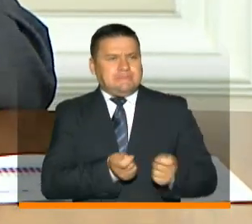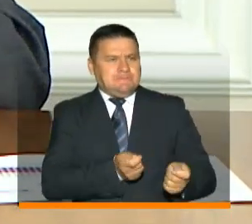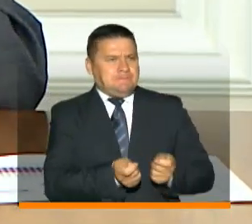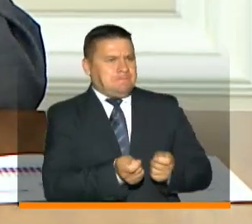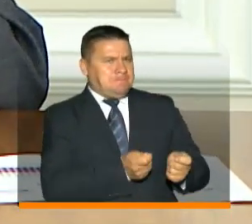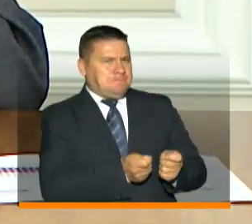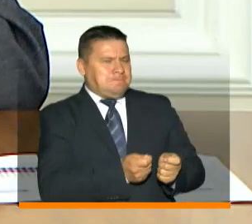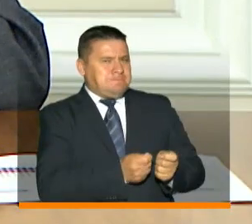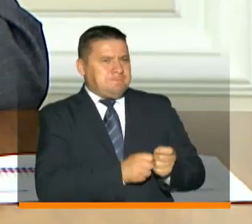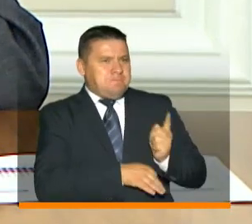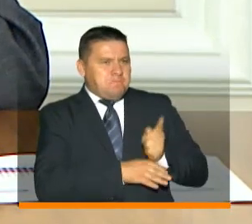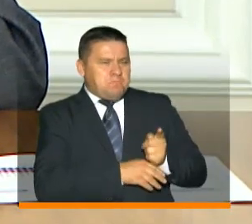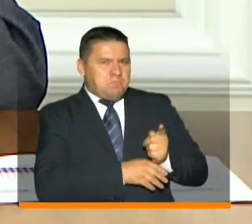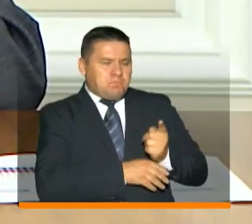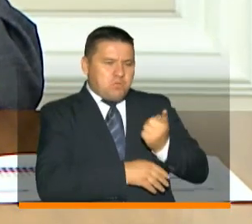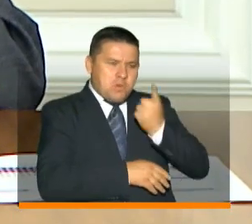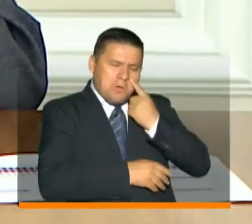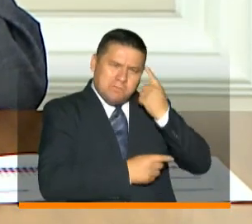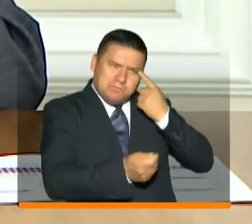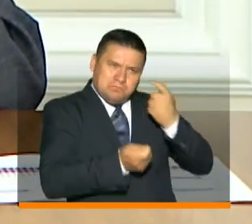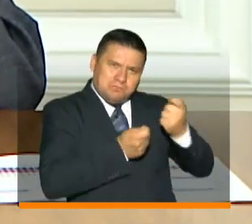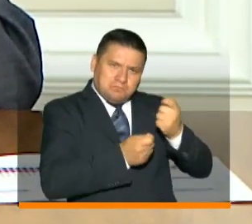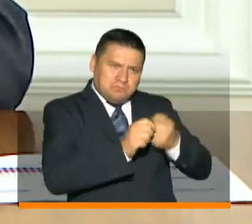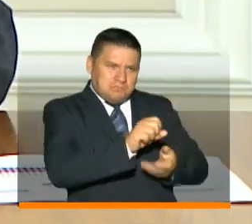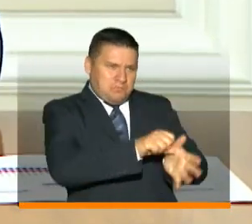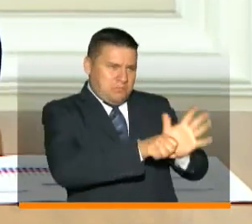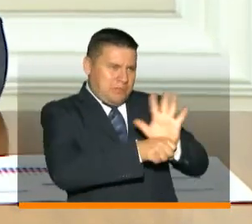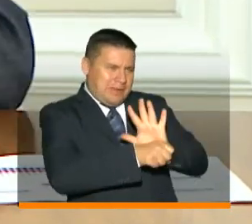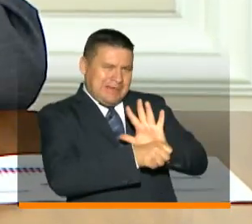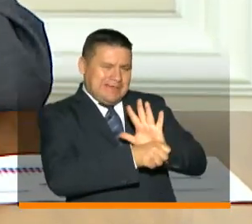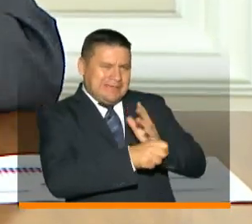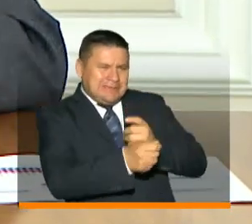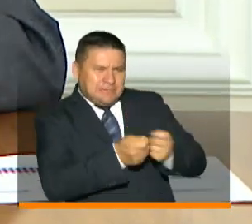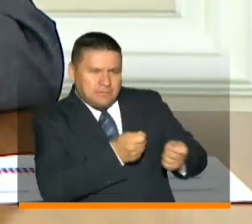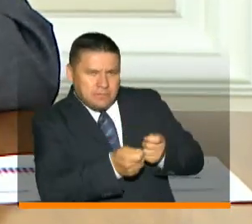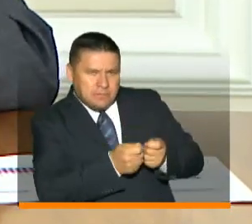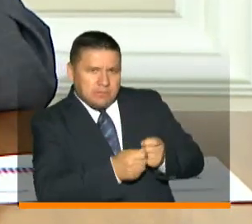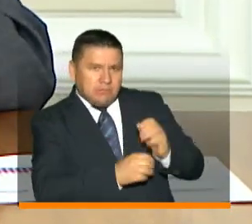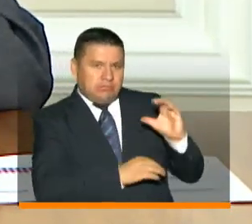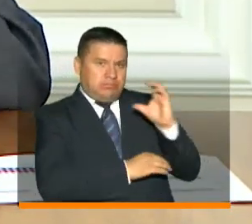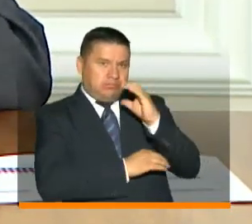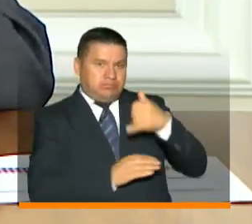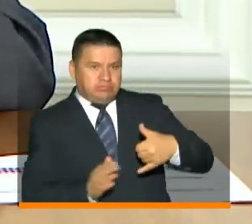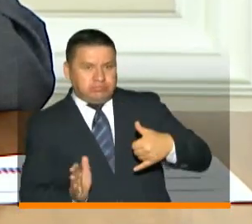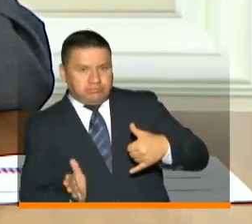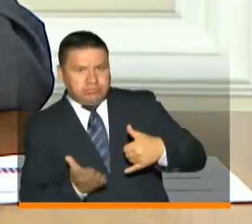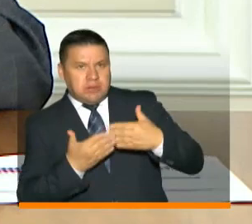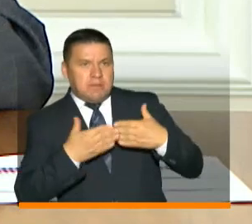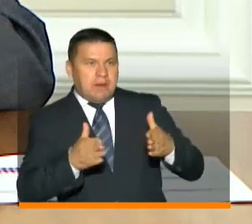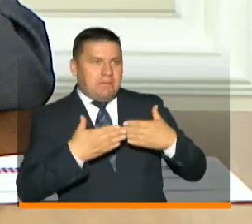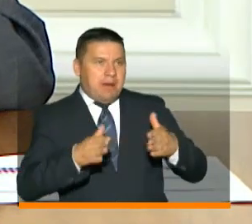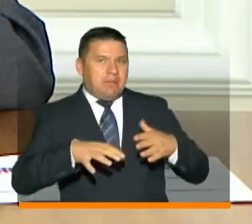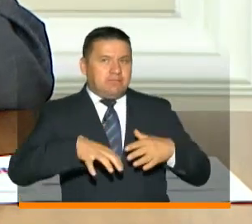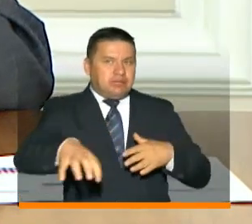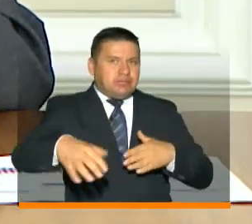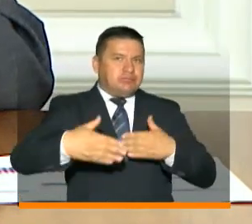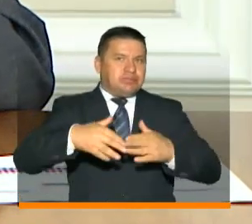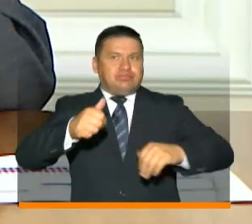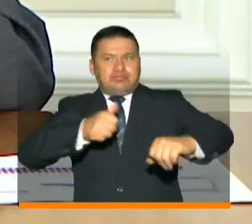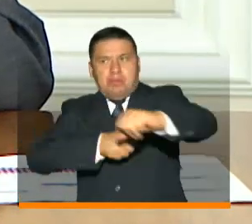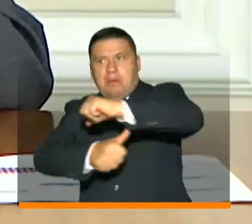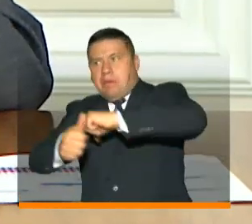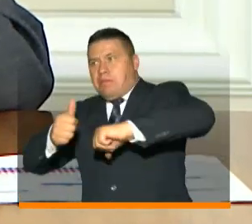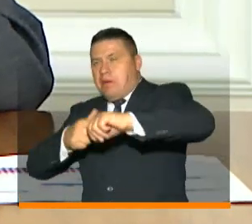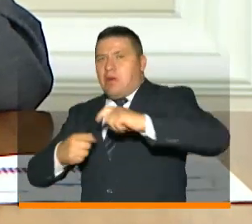tanto, tener una estrategia con la pandemia, como también ser un país que va abriendo esa reactivación